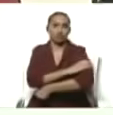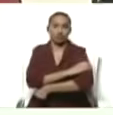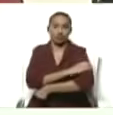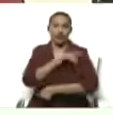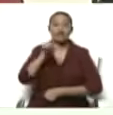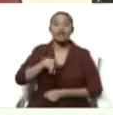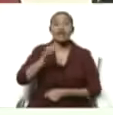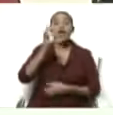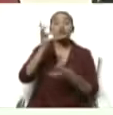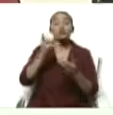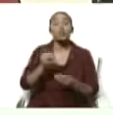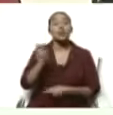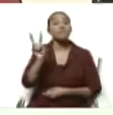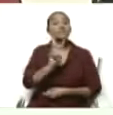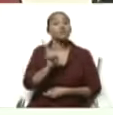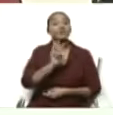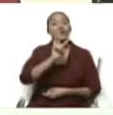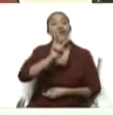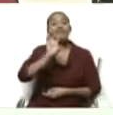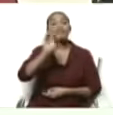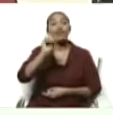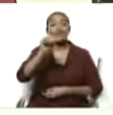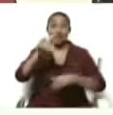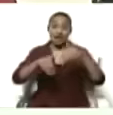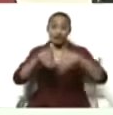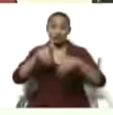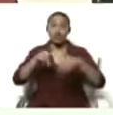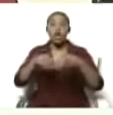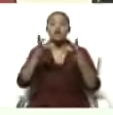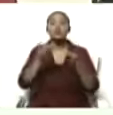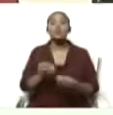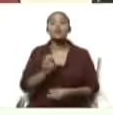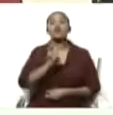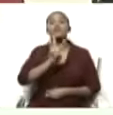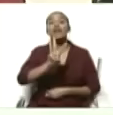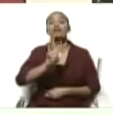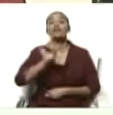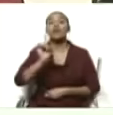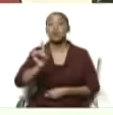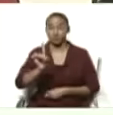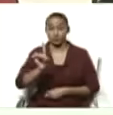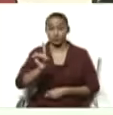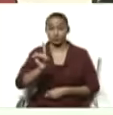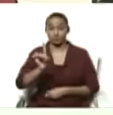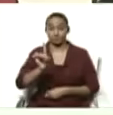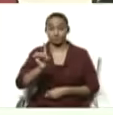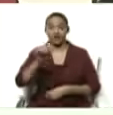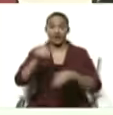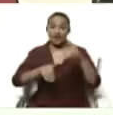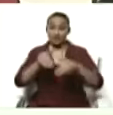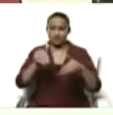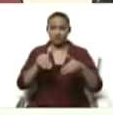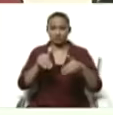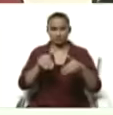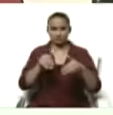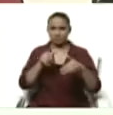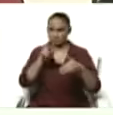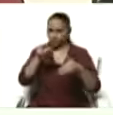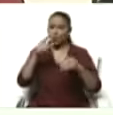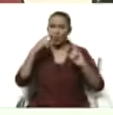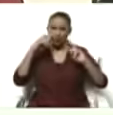será la elección número 31 revisa todas las